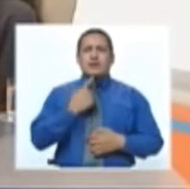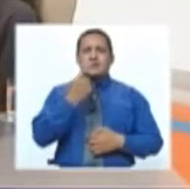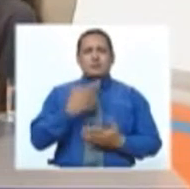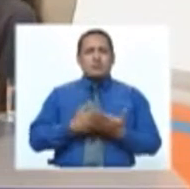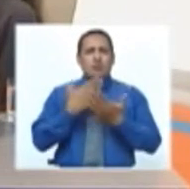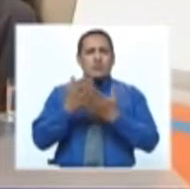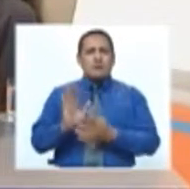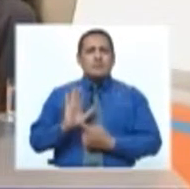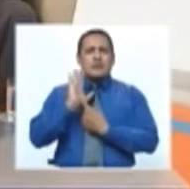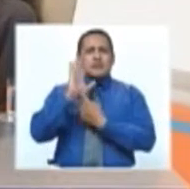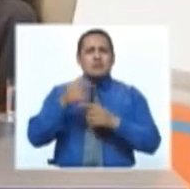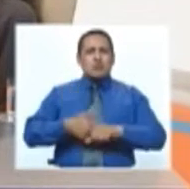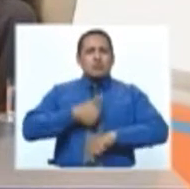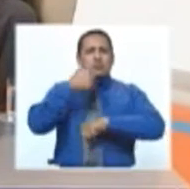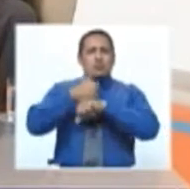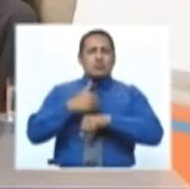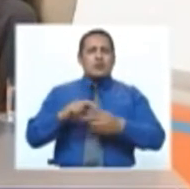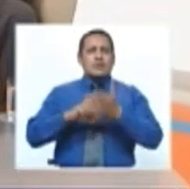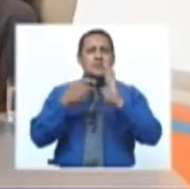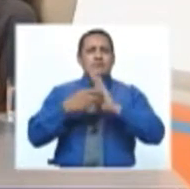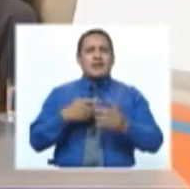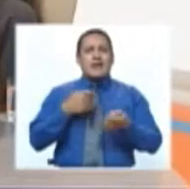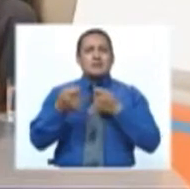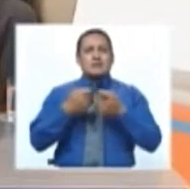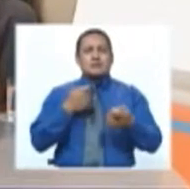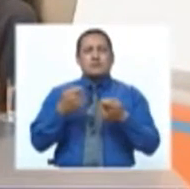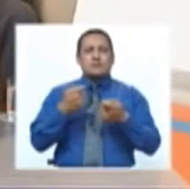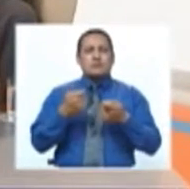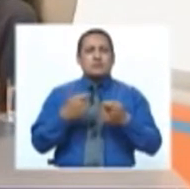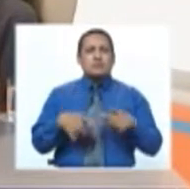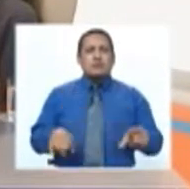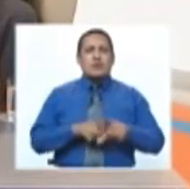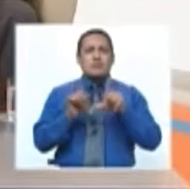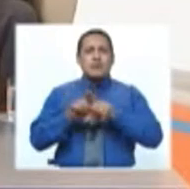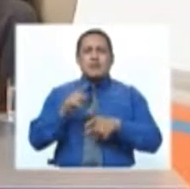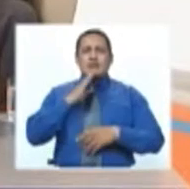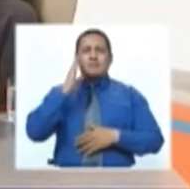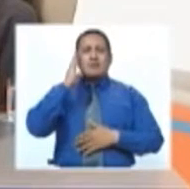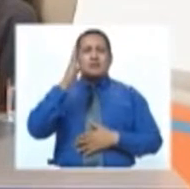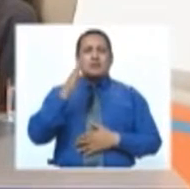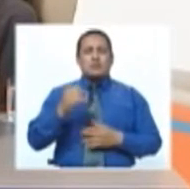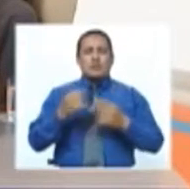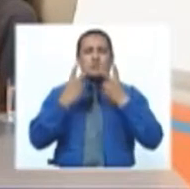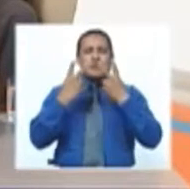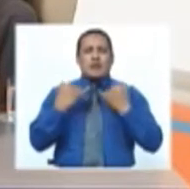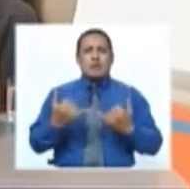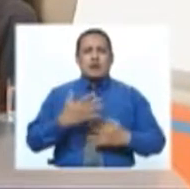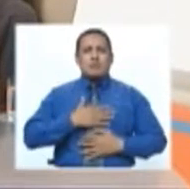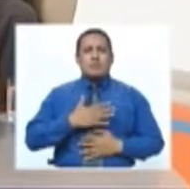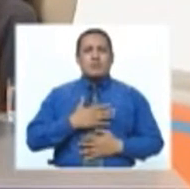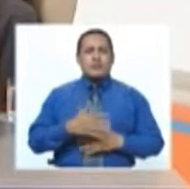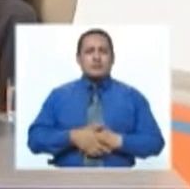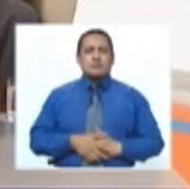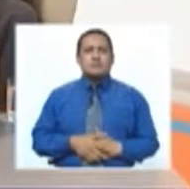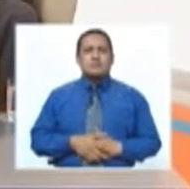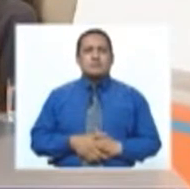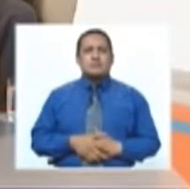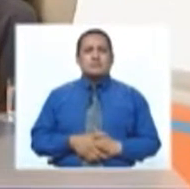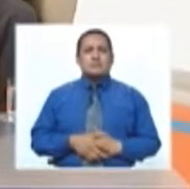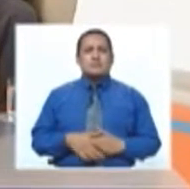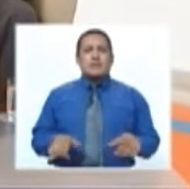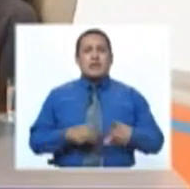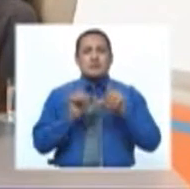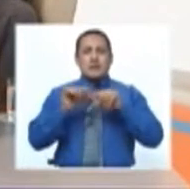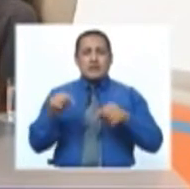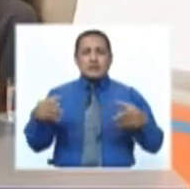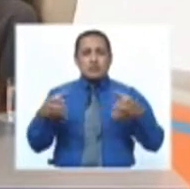están regidas bajo una superintendencia en lo que se refiere a la administración y disposición de la propiedad, ¿no?